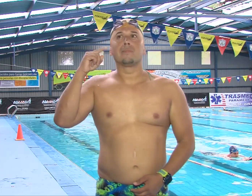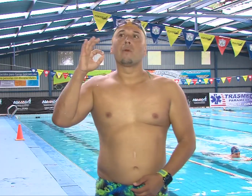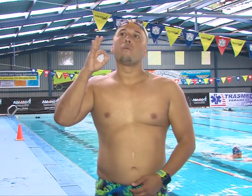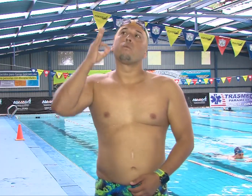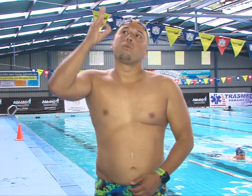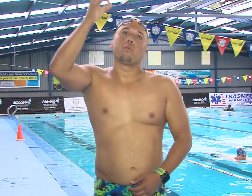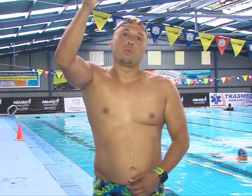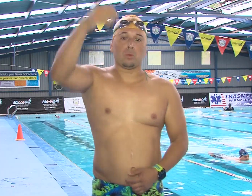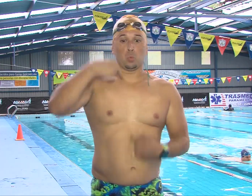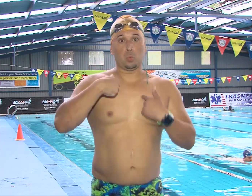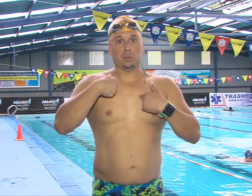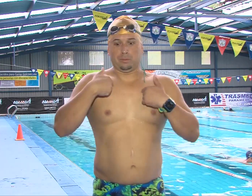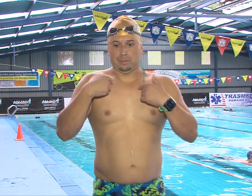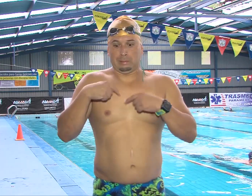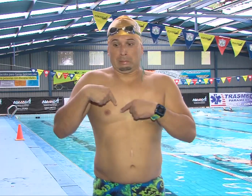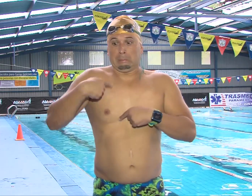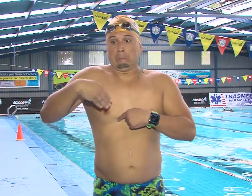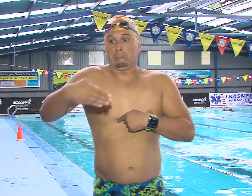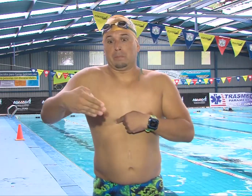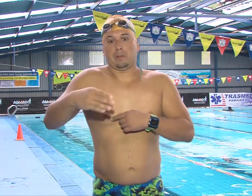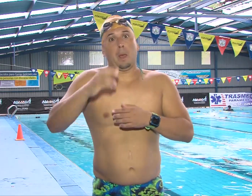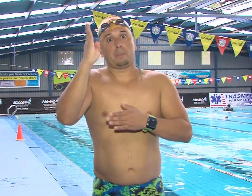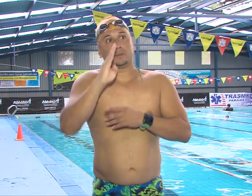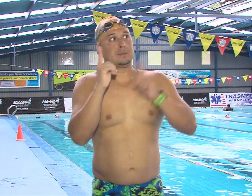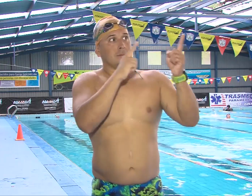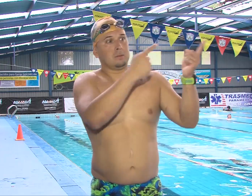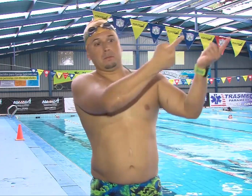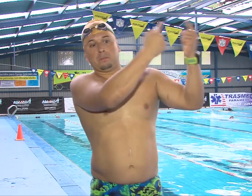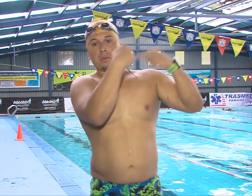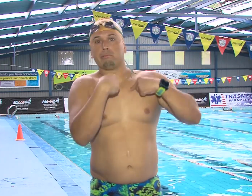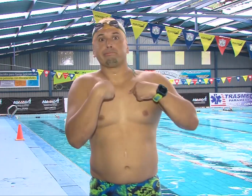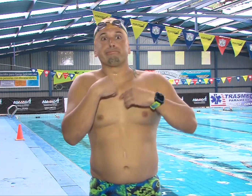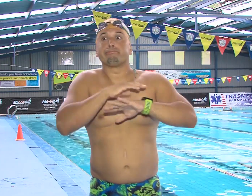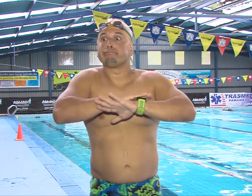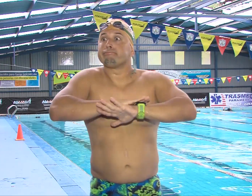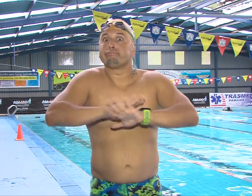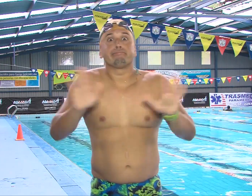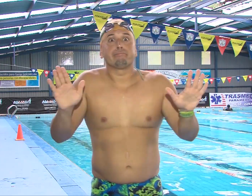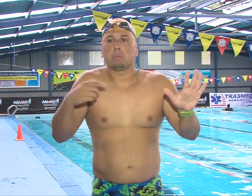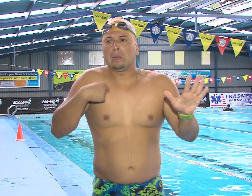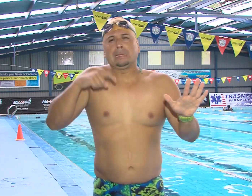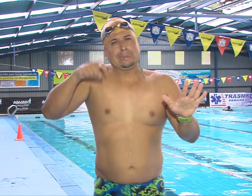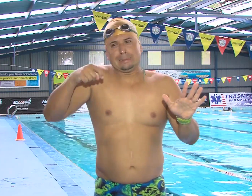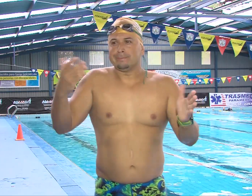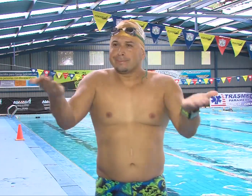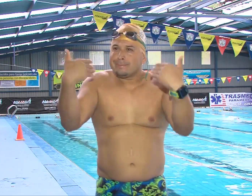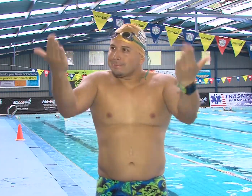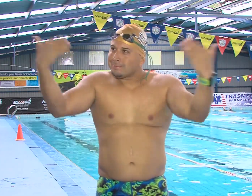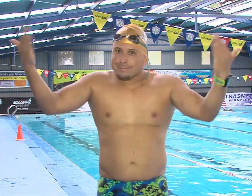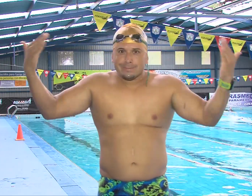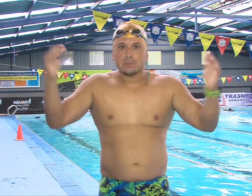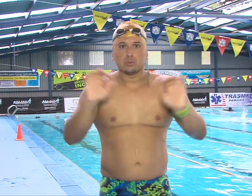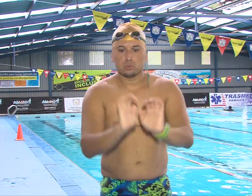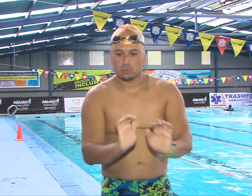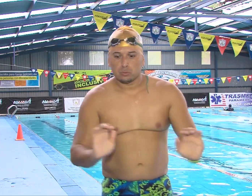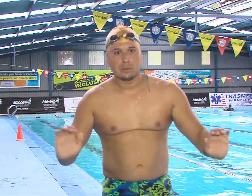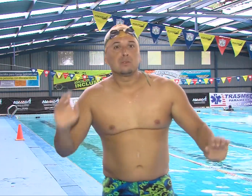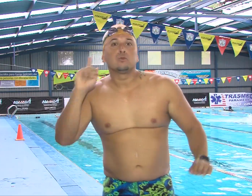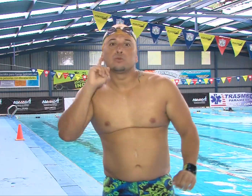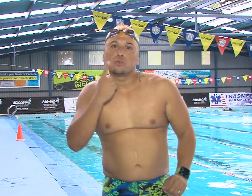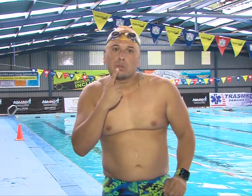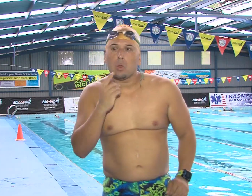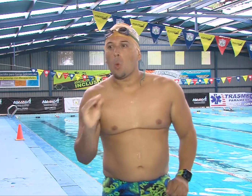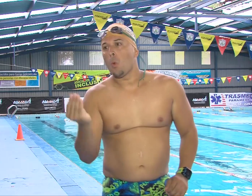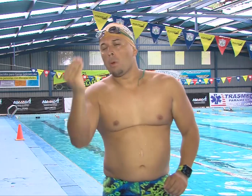En realidad, pienso que una vez que yo vaya a Brasil y cuando regrese, esto no debe quedarse así solamente. Hay que convocar a niños